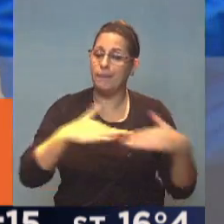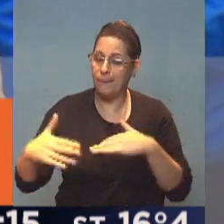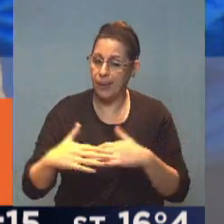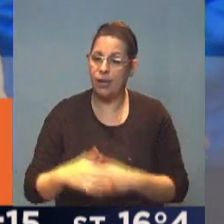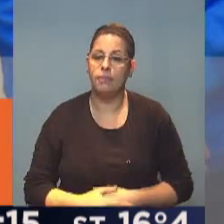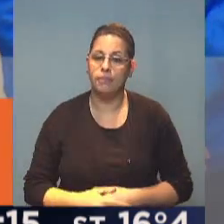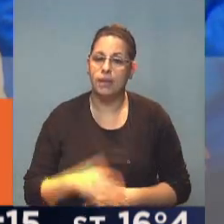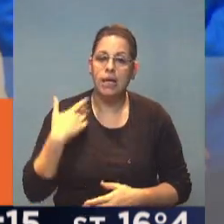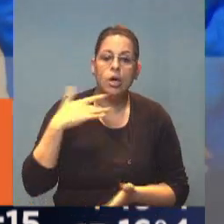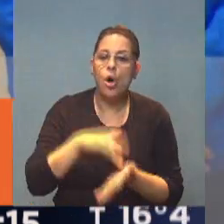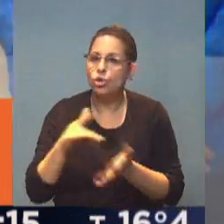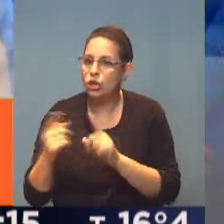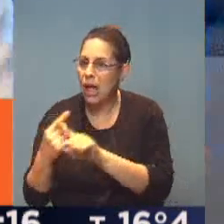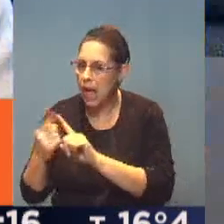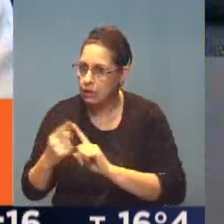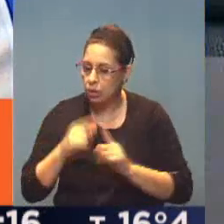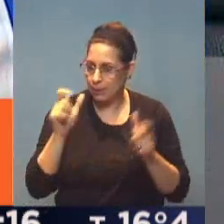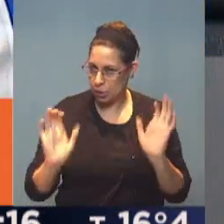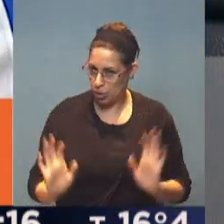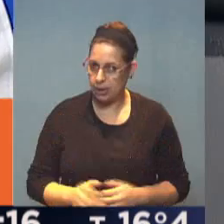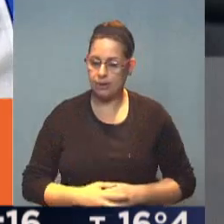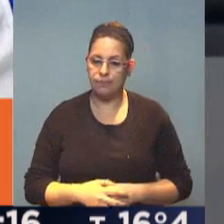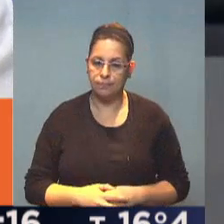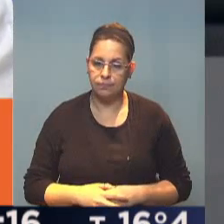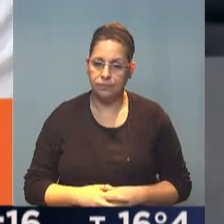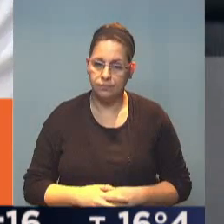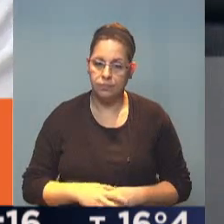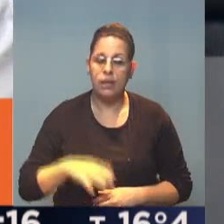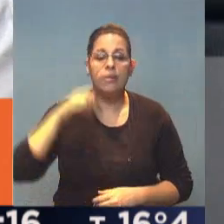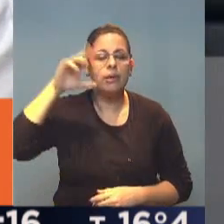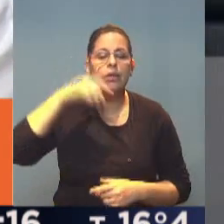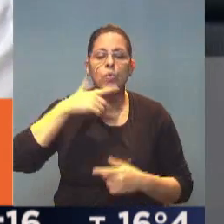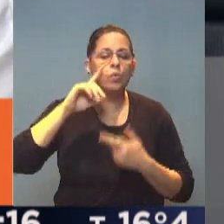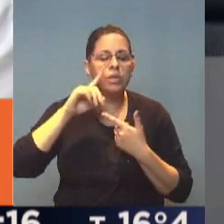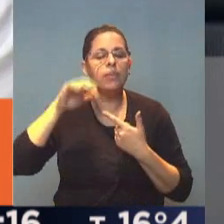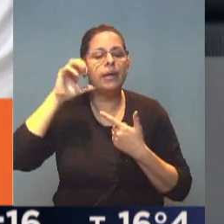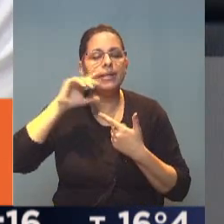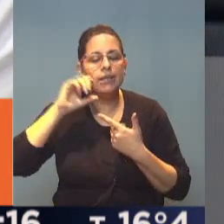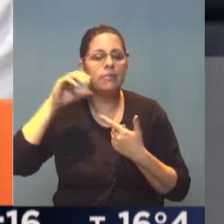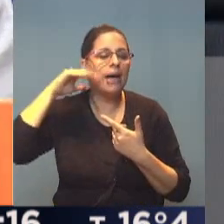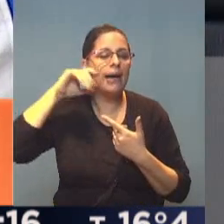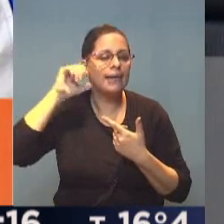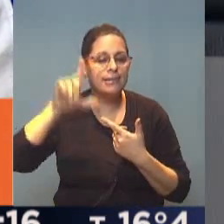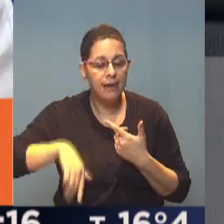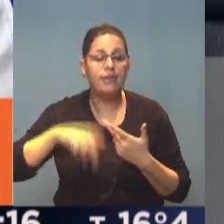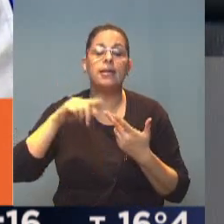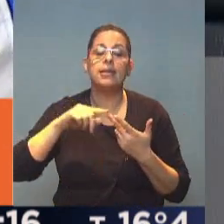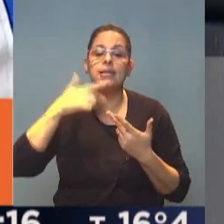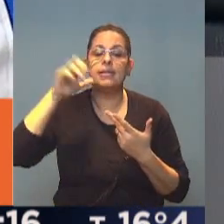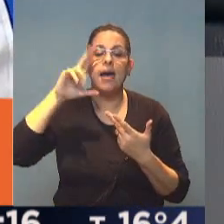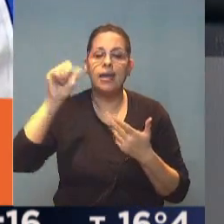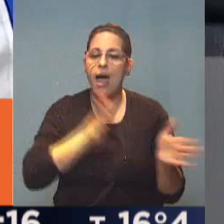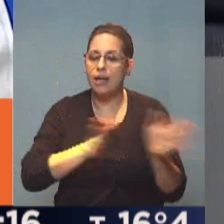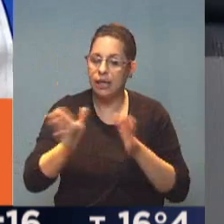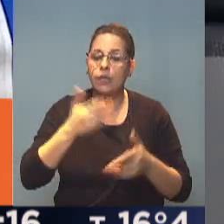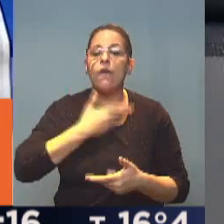vaya familiarizándose la gente, tiene que ver con Peruzzi en el fondo, con Bergini, con Magallán, con Guillermo Sara obviamente en el arco,